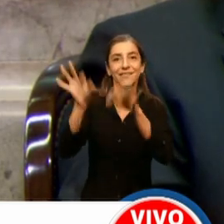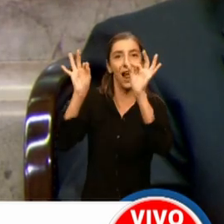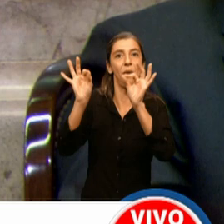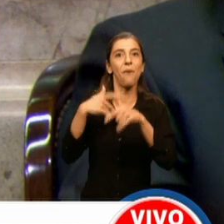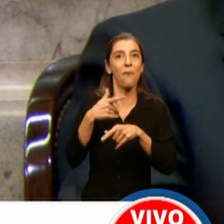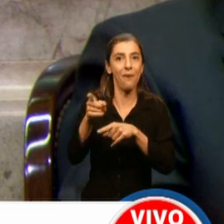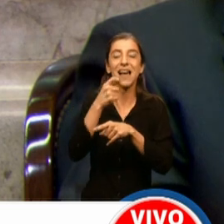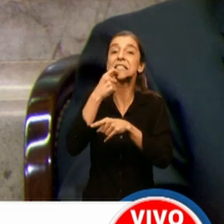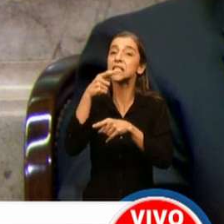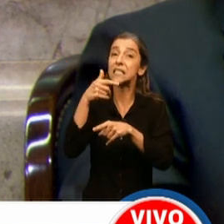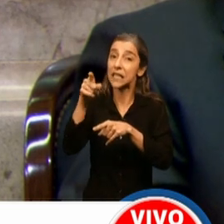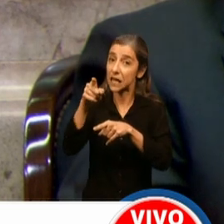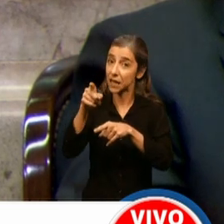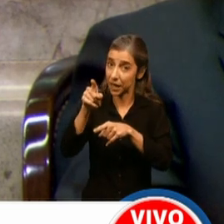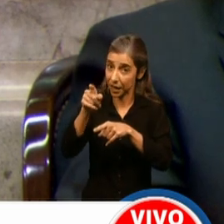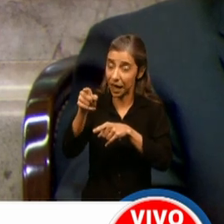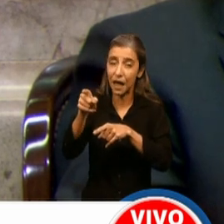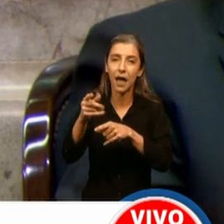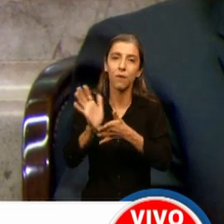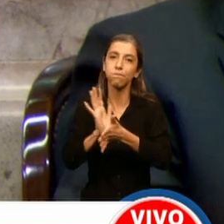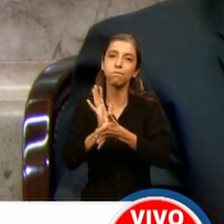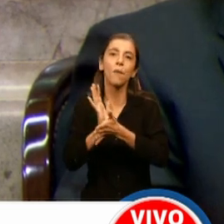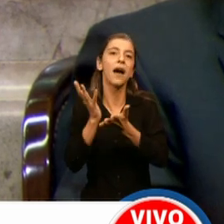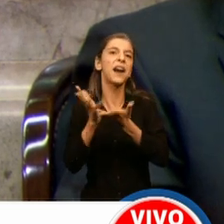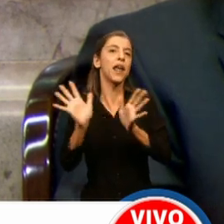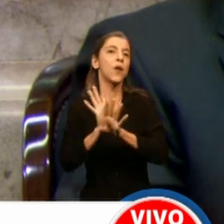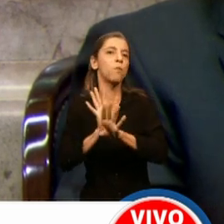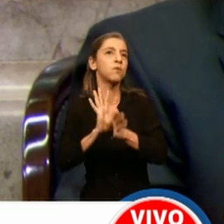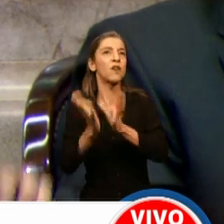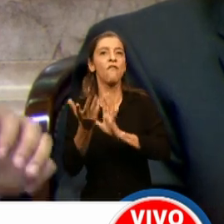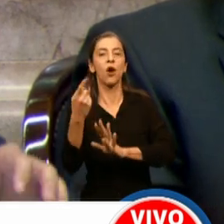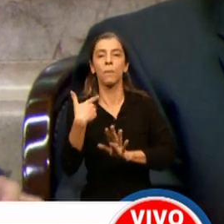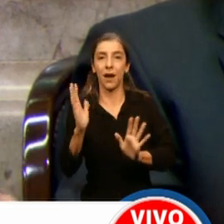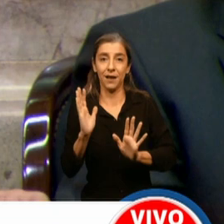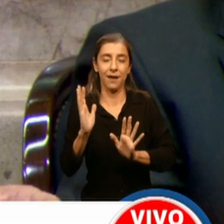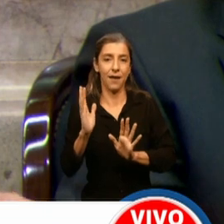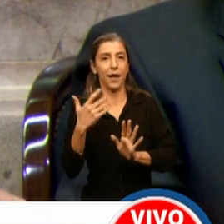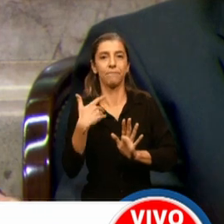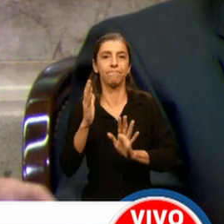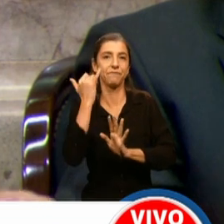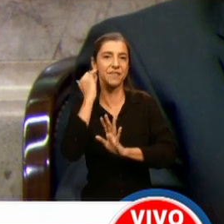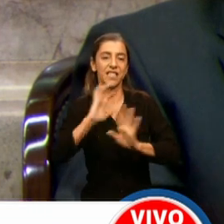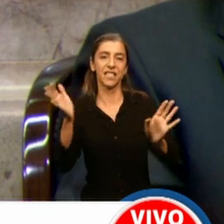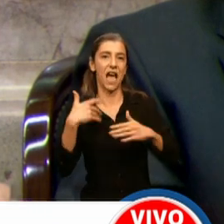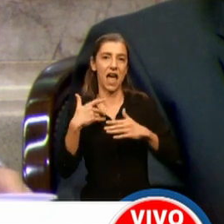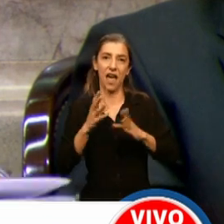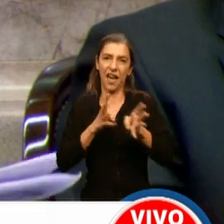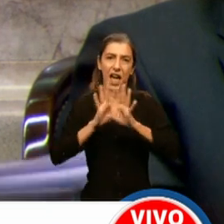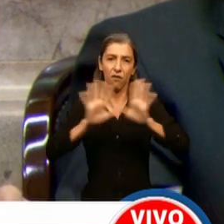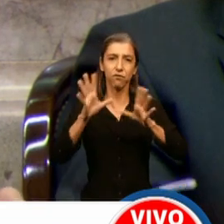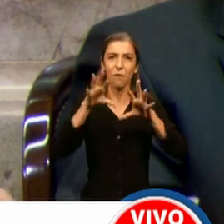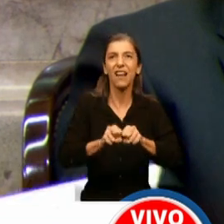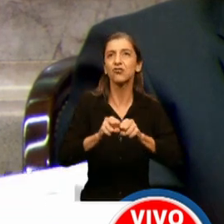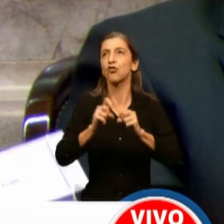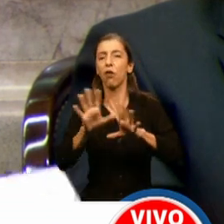rendición rendición que siempre fue rechazada por martín miguel de güemes así como rechazo tantas invasiones